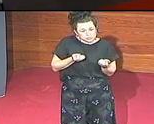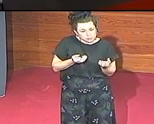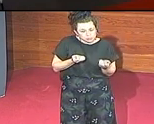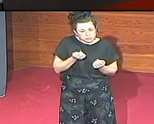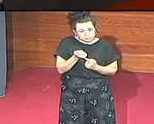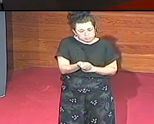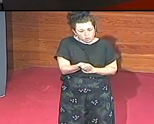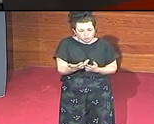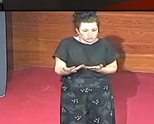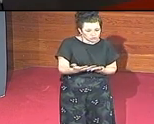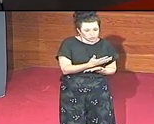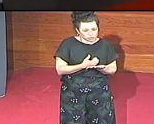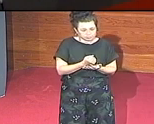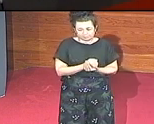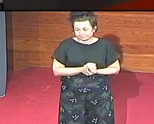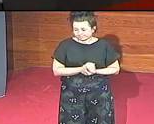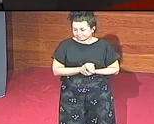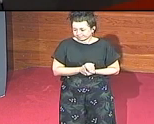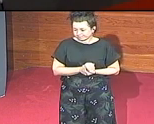todo eso